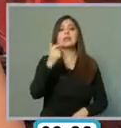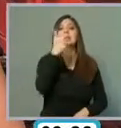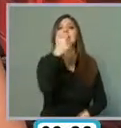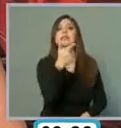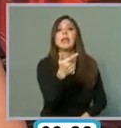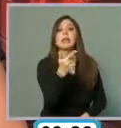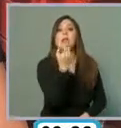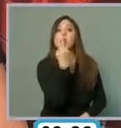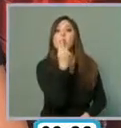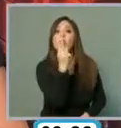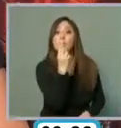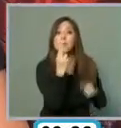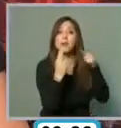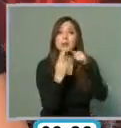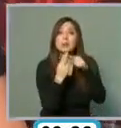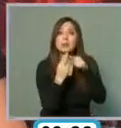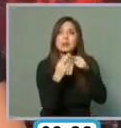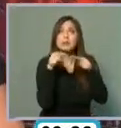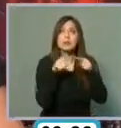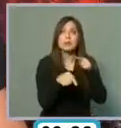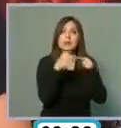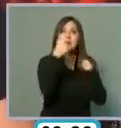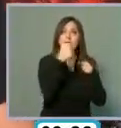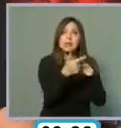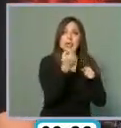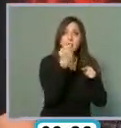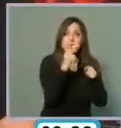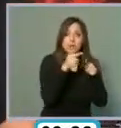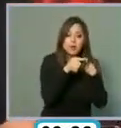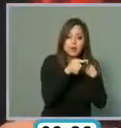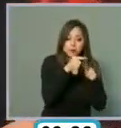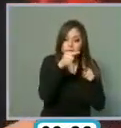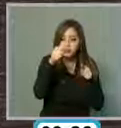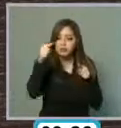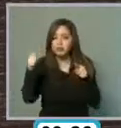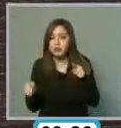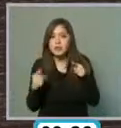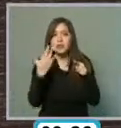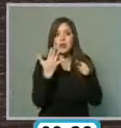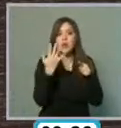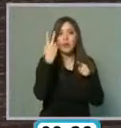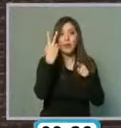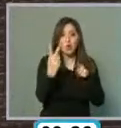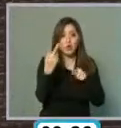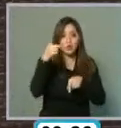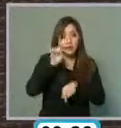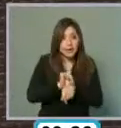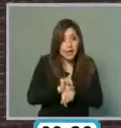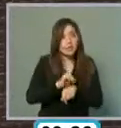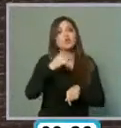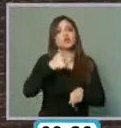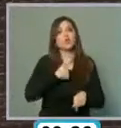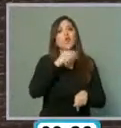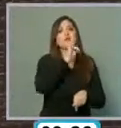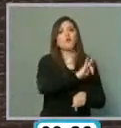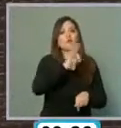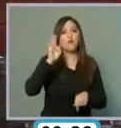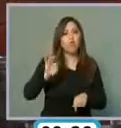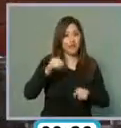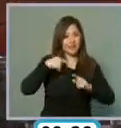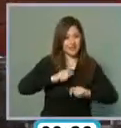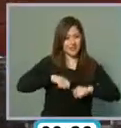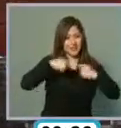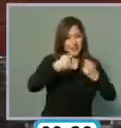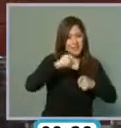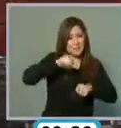noviembre tienes que contar 52 días. Ok, ya. Porque estoy Ujú. dando fechas cuando empieza el signo. Claro, Pero claro. tú lo vas a empezar